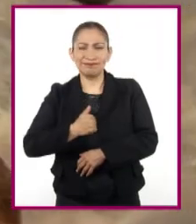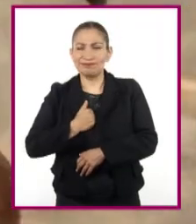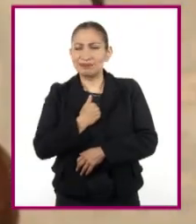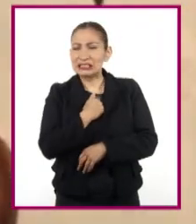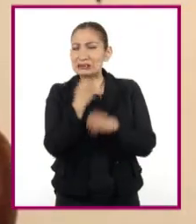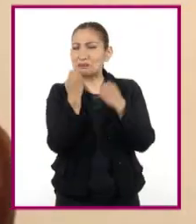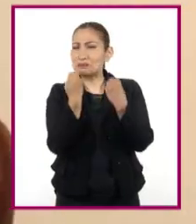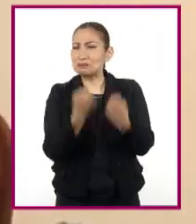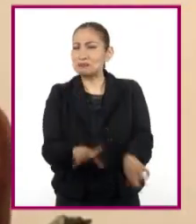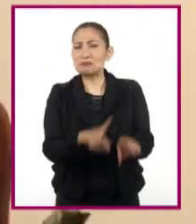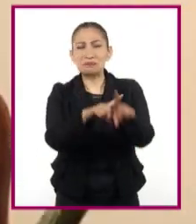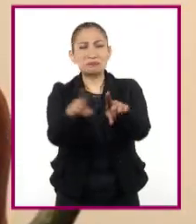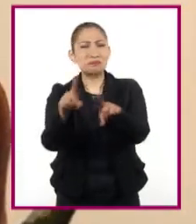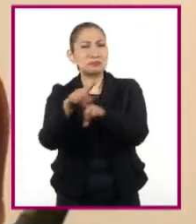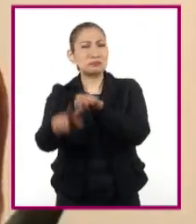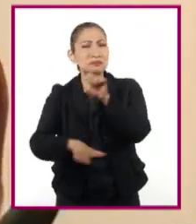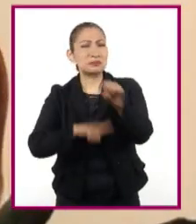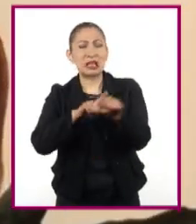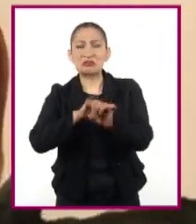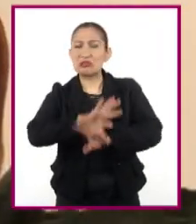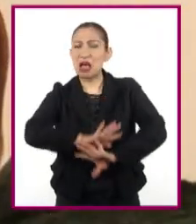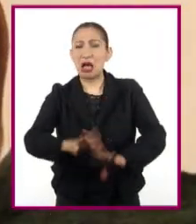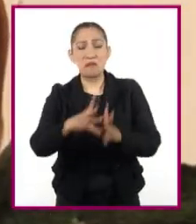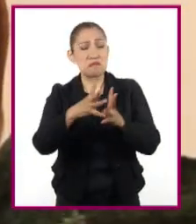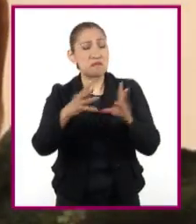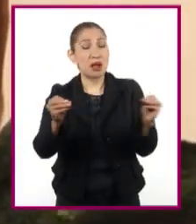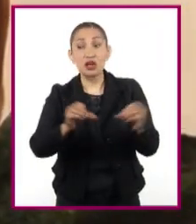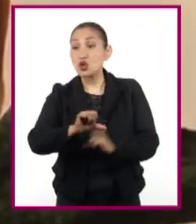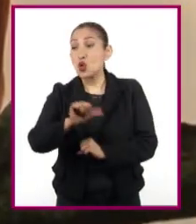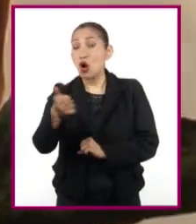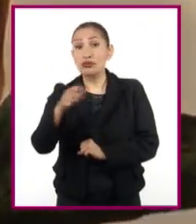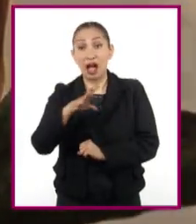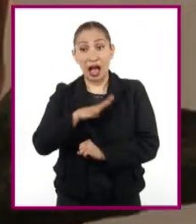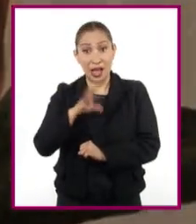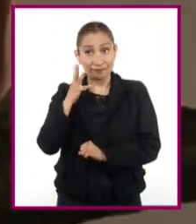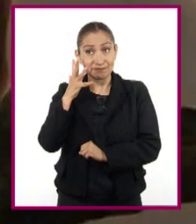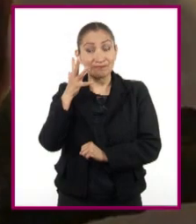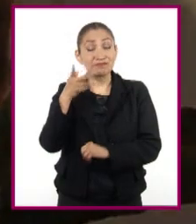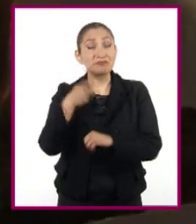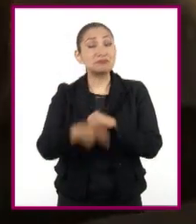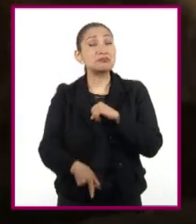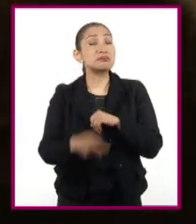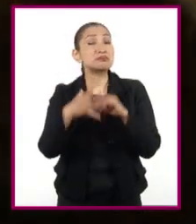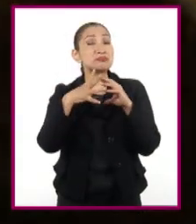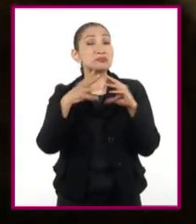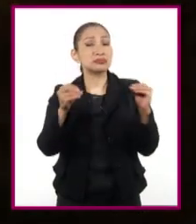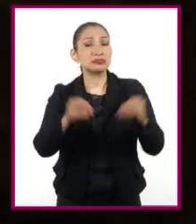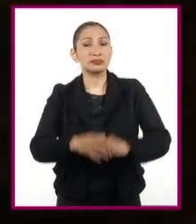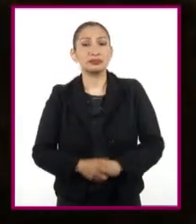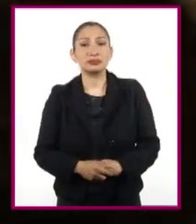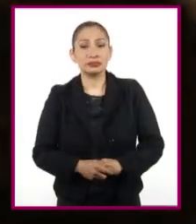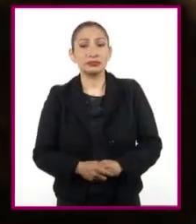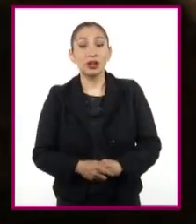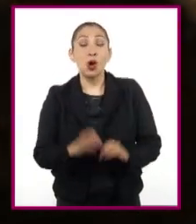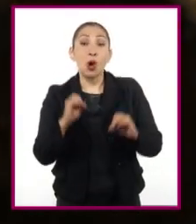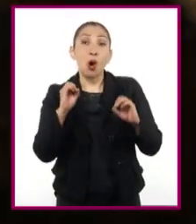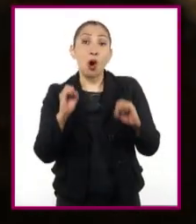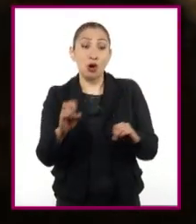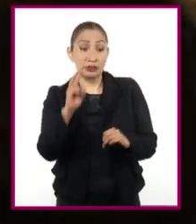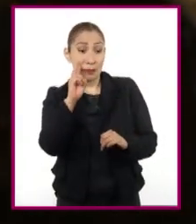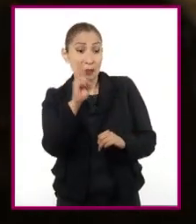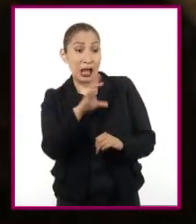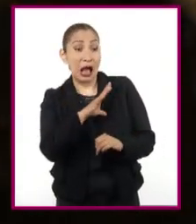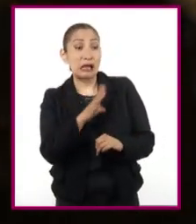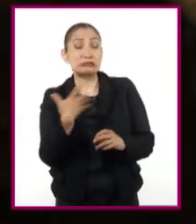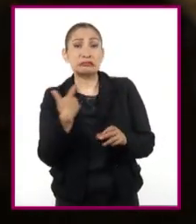hemos perdido algunas especies para siempre, y otras se encuentran en severo peligro de extinción o están